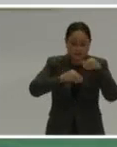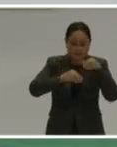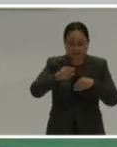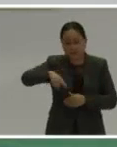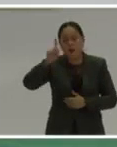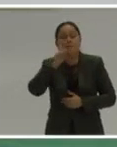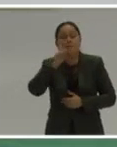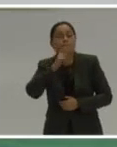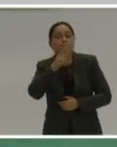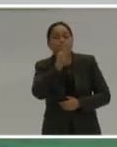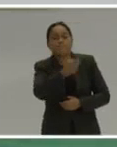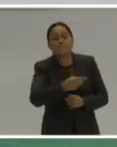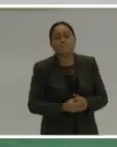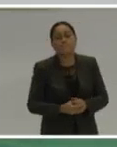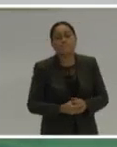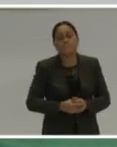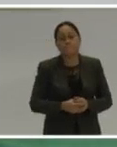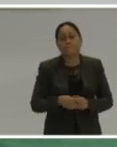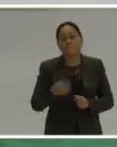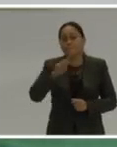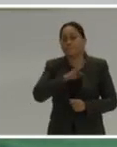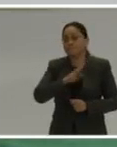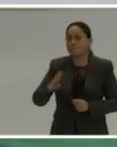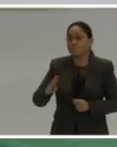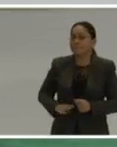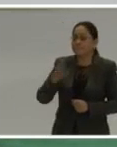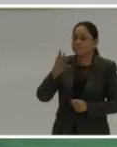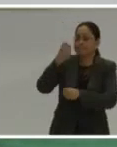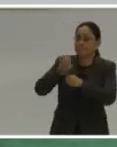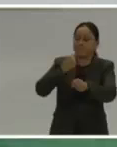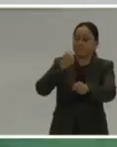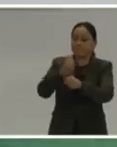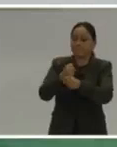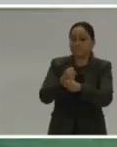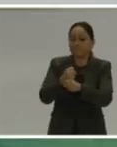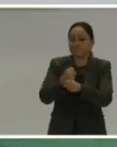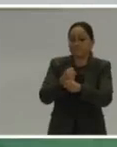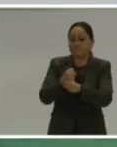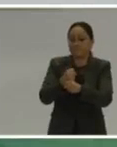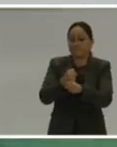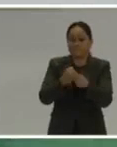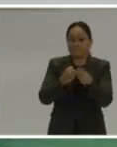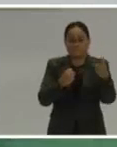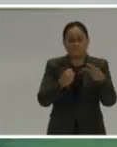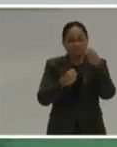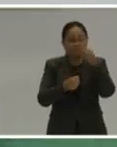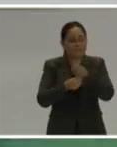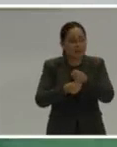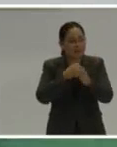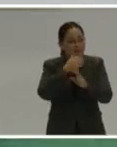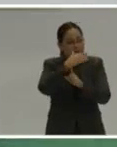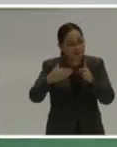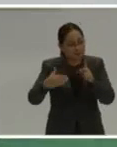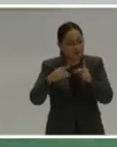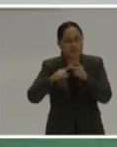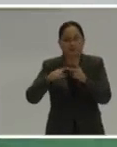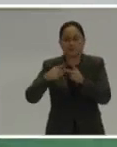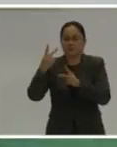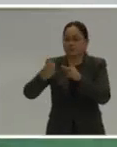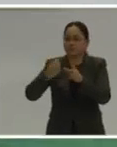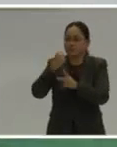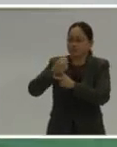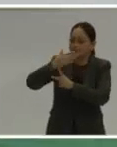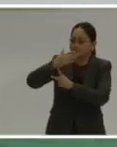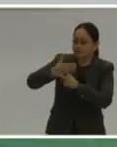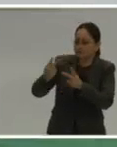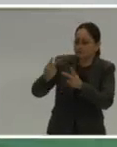dicho, ¿sabe? El cargo en municipios es 5 años. Chicat, chicat, 2 años y medio el titular y